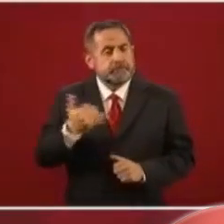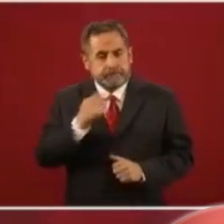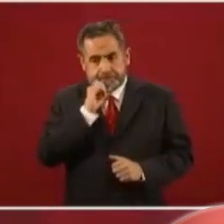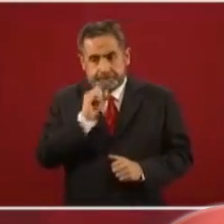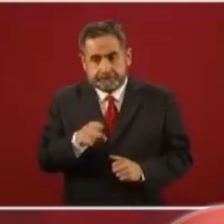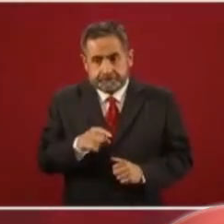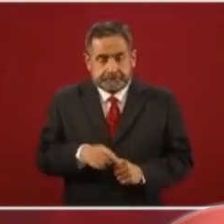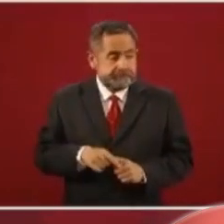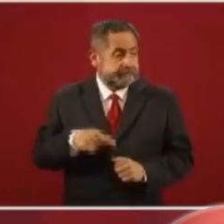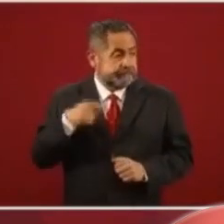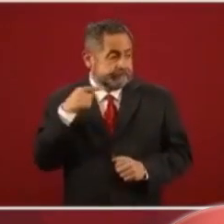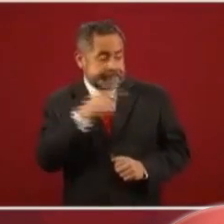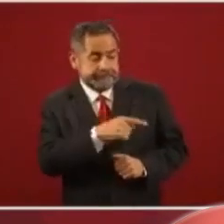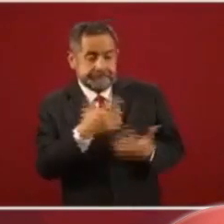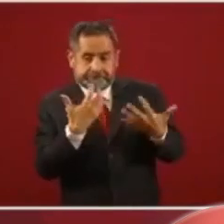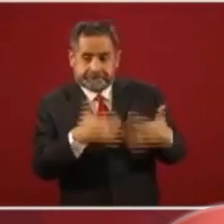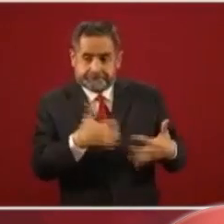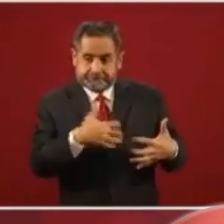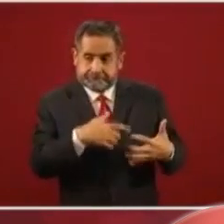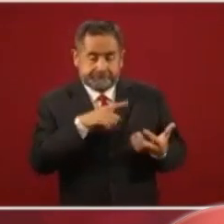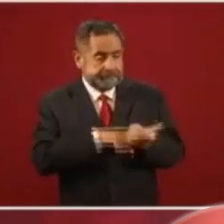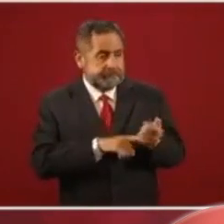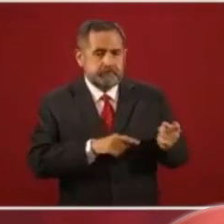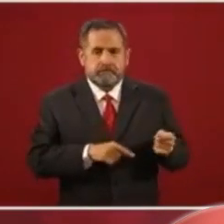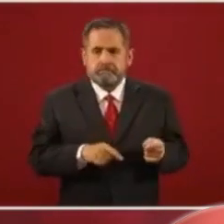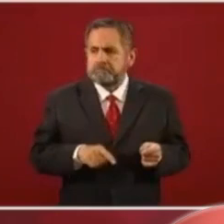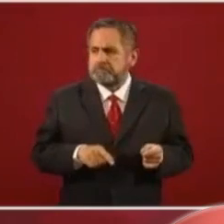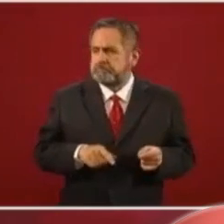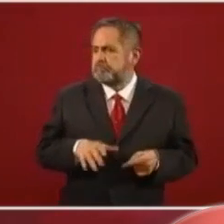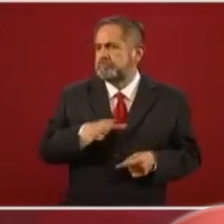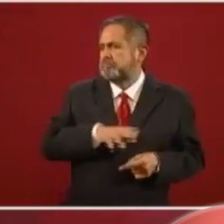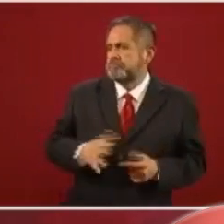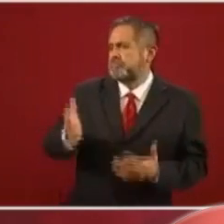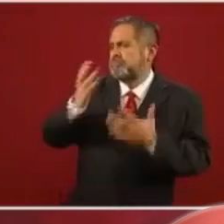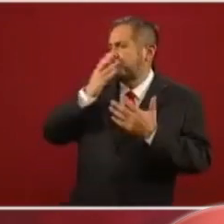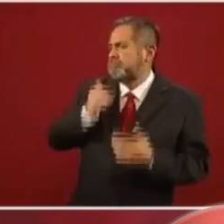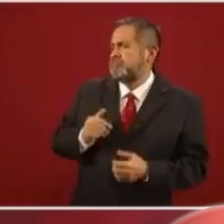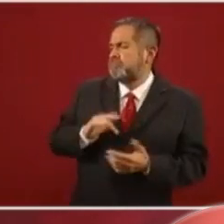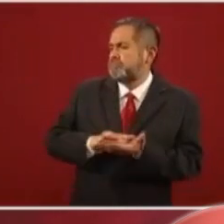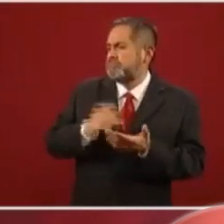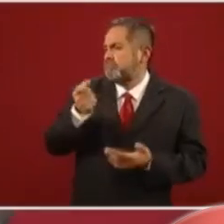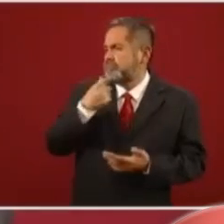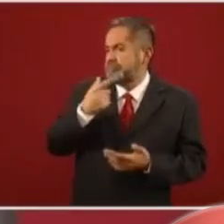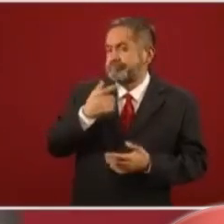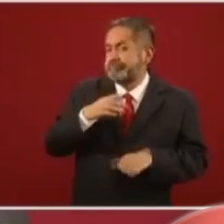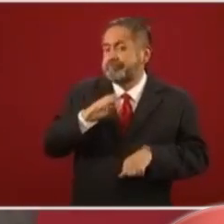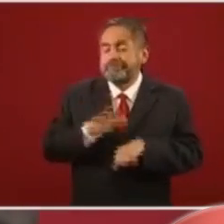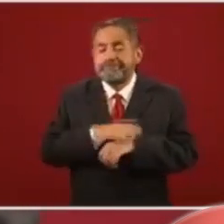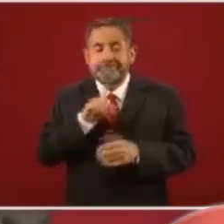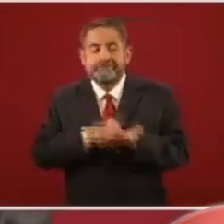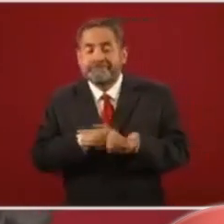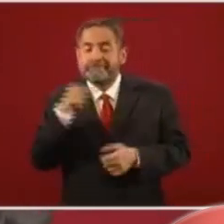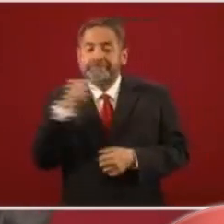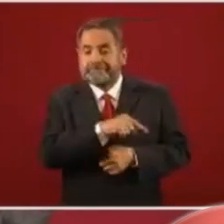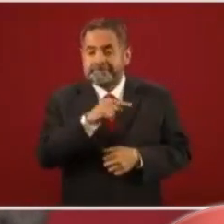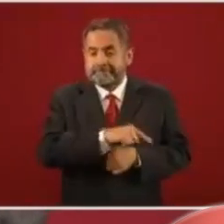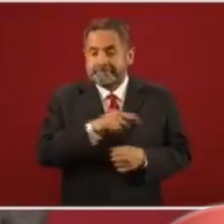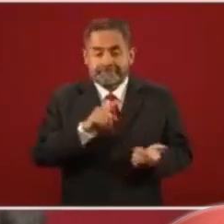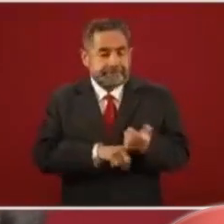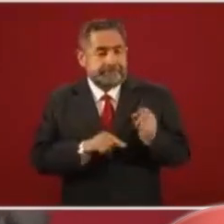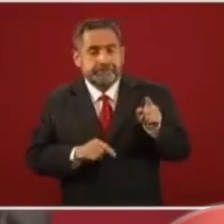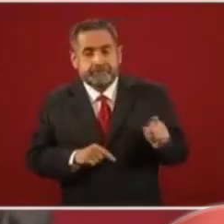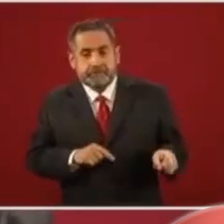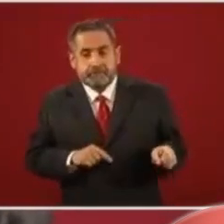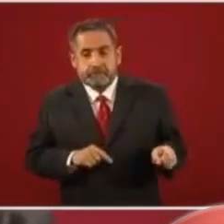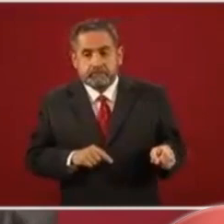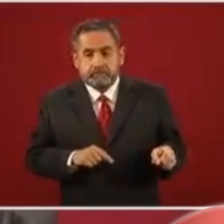Y esta compañía en un momento dado dijo, no tengo medicinas porque había sufrido